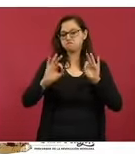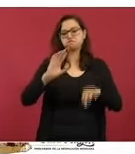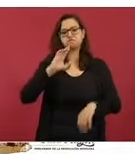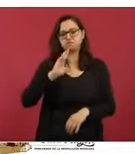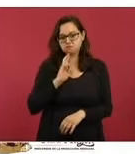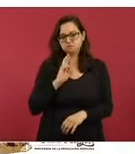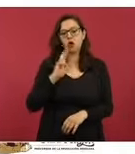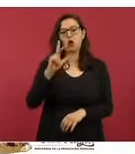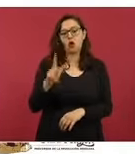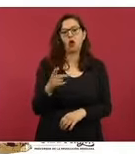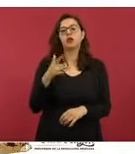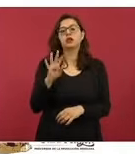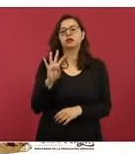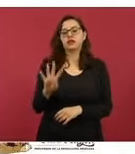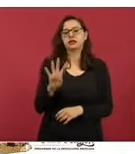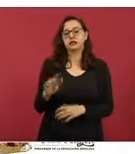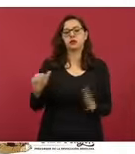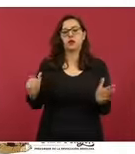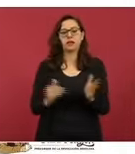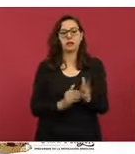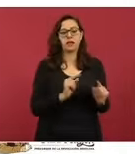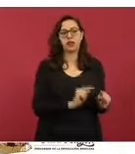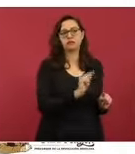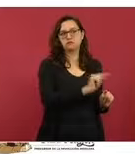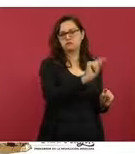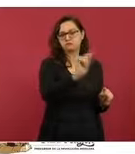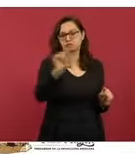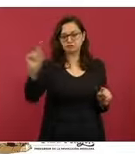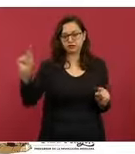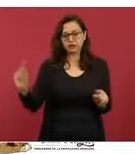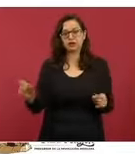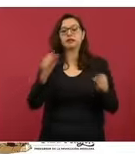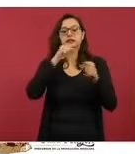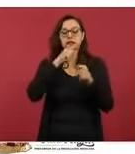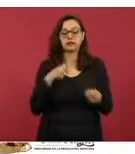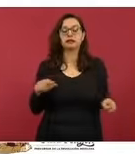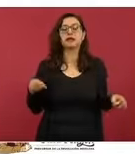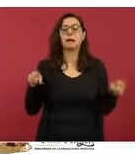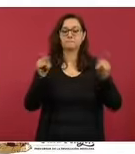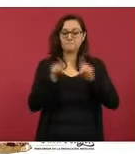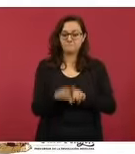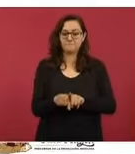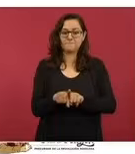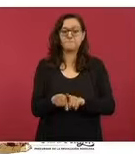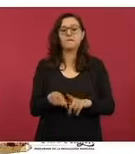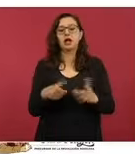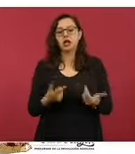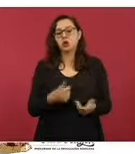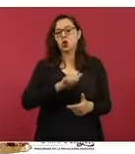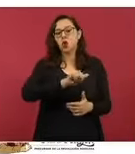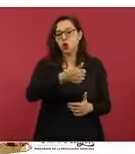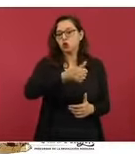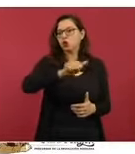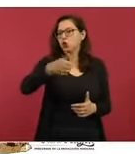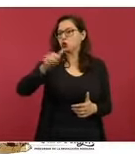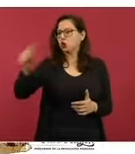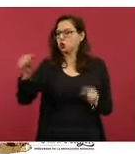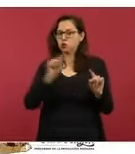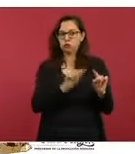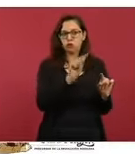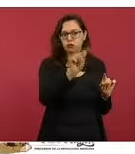19,146 opciones en donde ir, y también hay la igual de condiciones en muchas otras opciones que